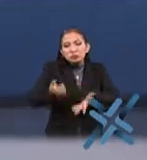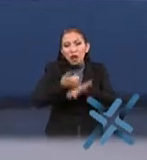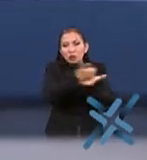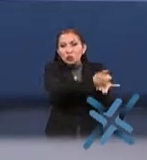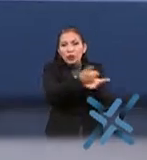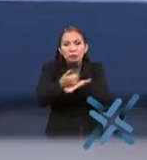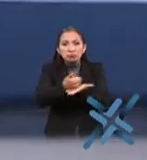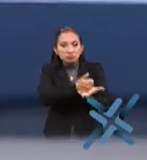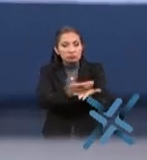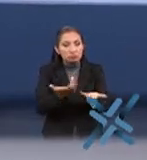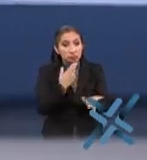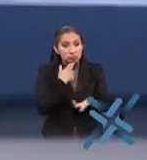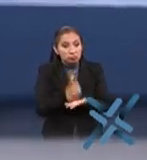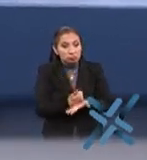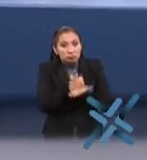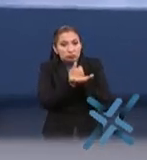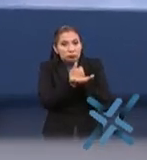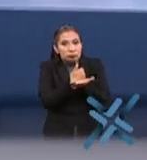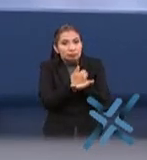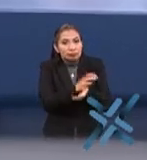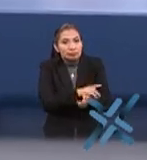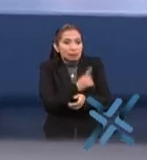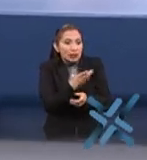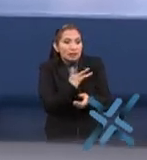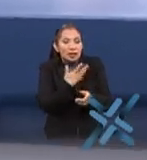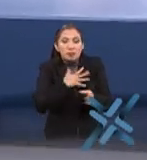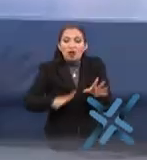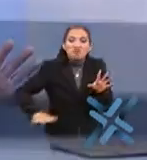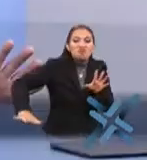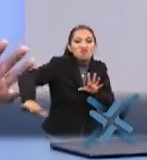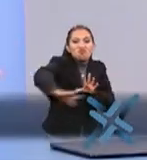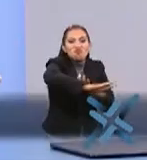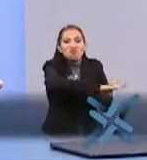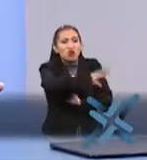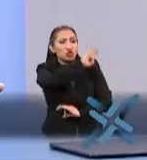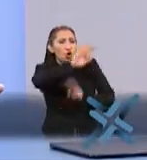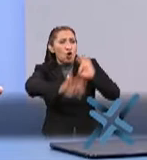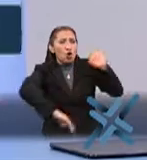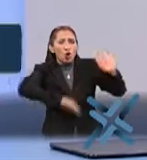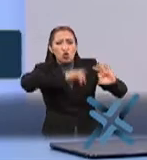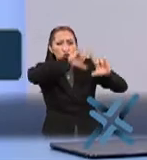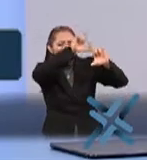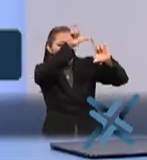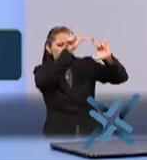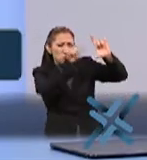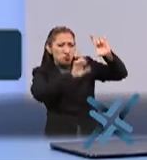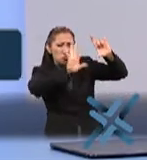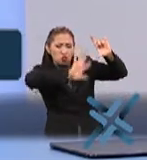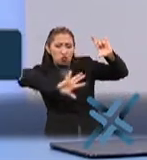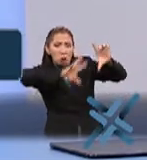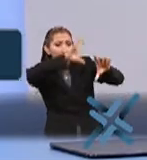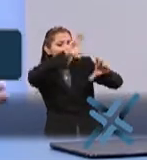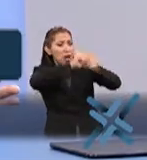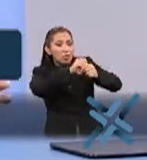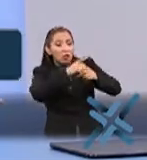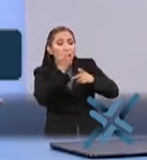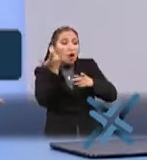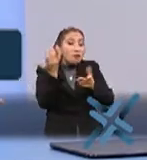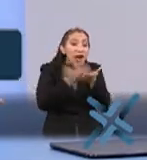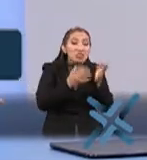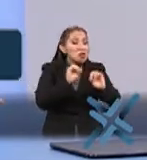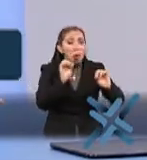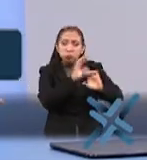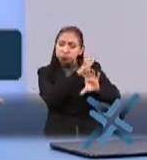colaboración, y es muy útil porque pues tenemos una cobertura de todo el país, es impresionante, y sobre temas que pues